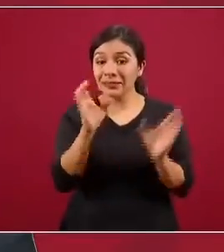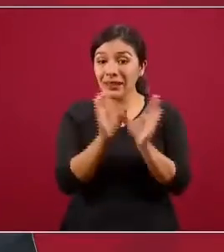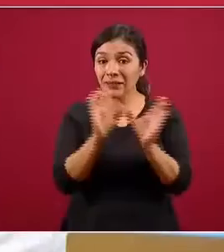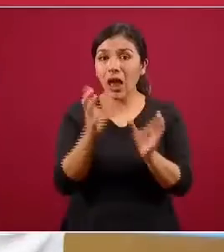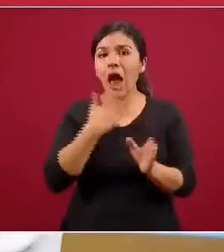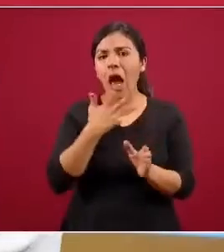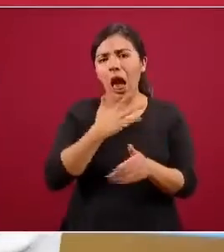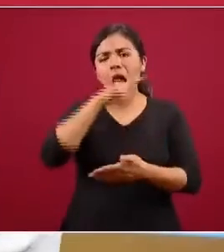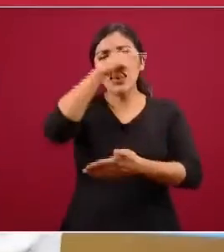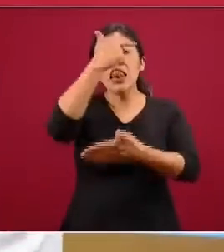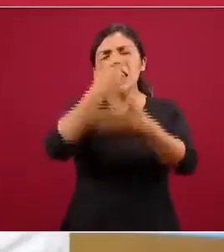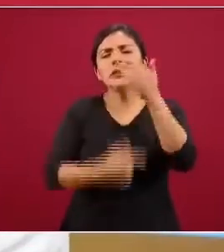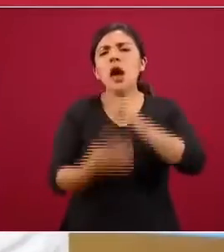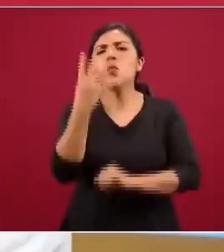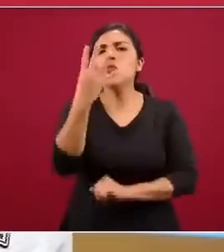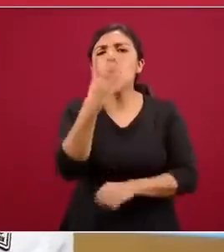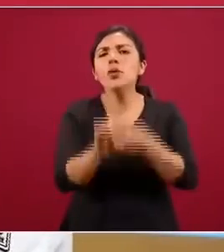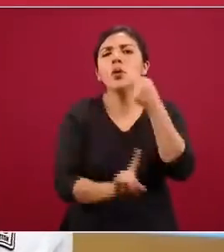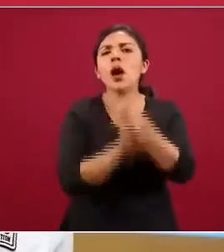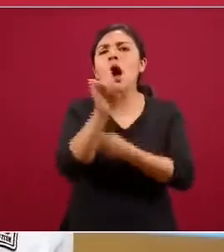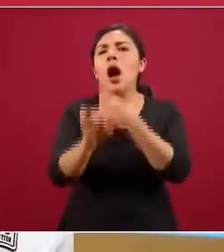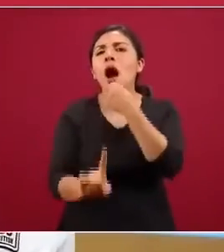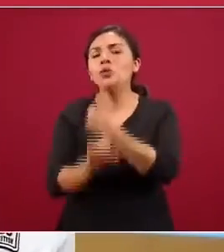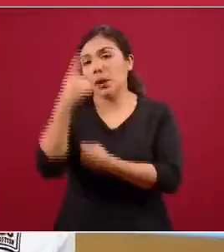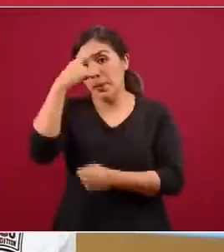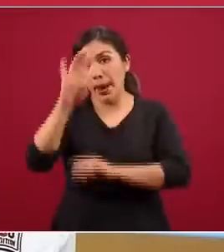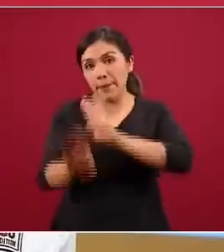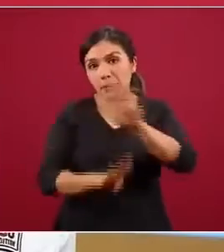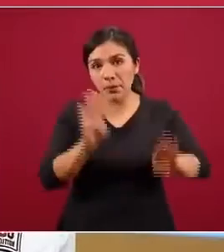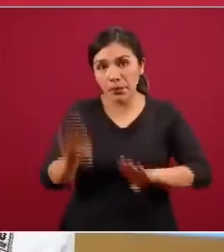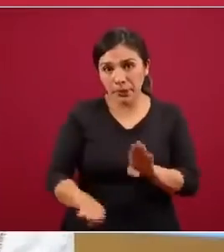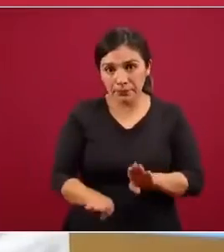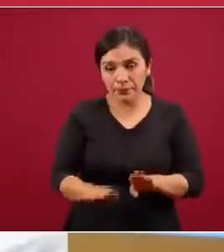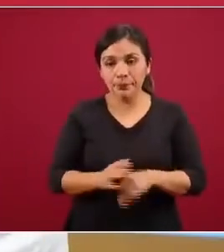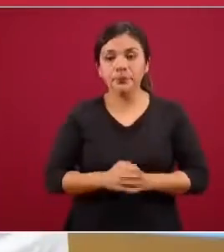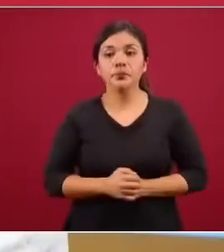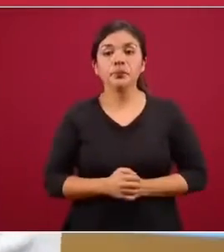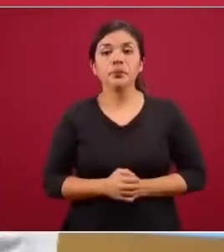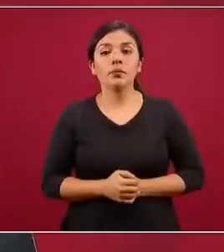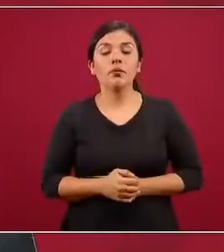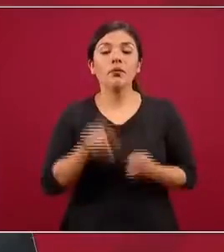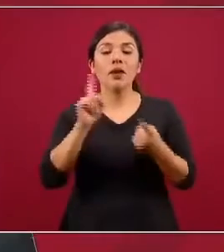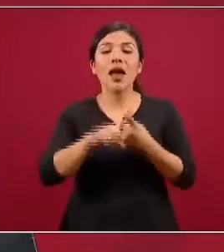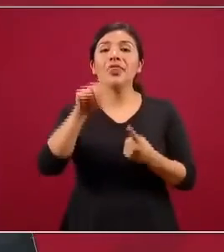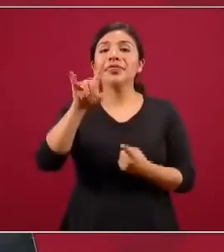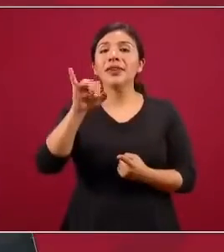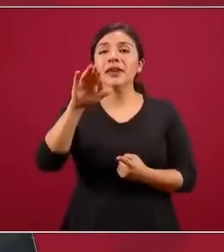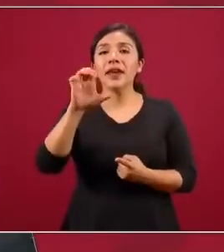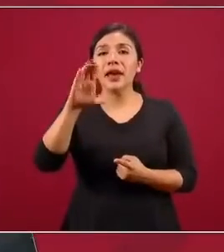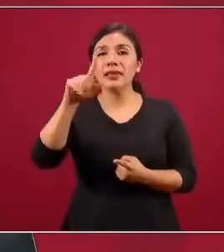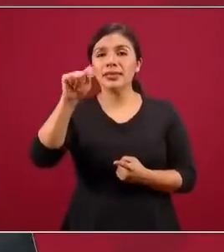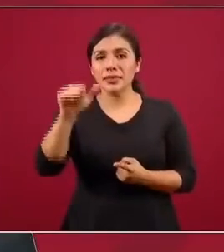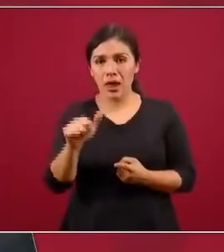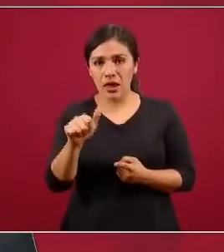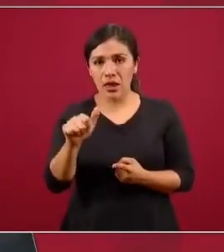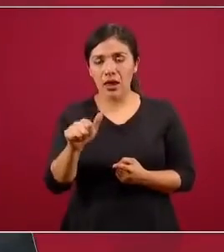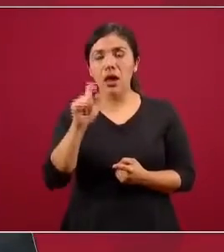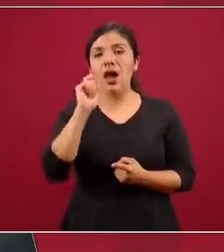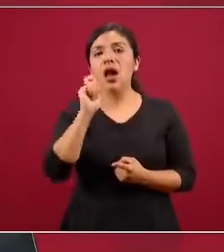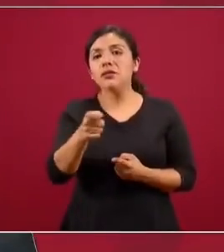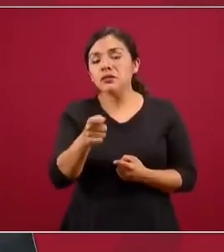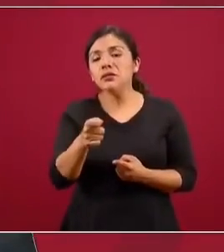tiene una lista de 4 causas de defunción. La que es directa es